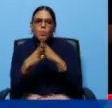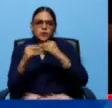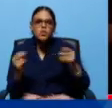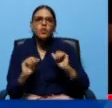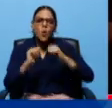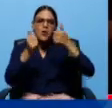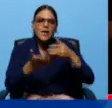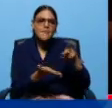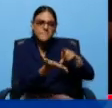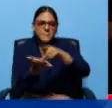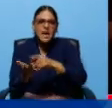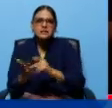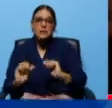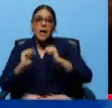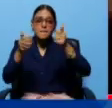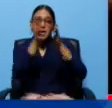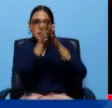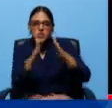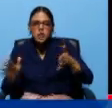que